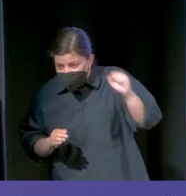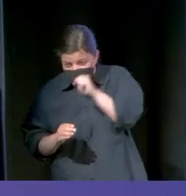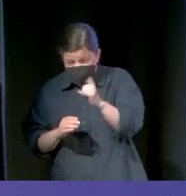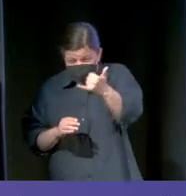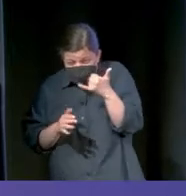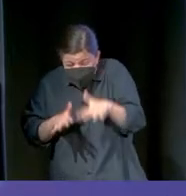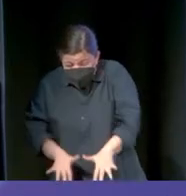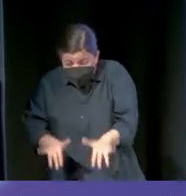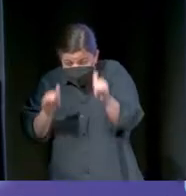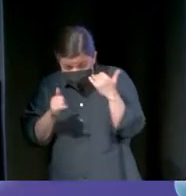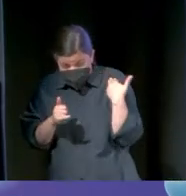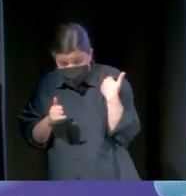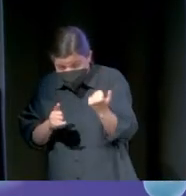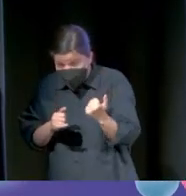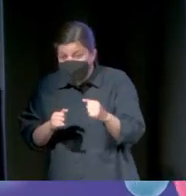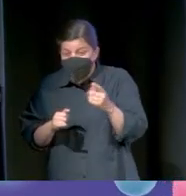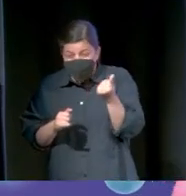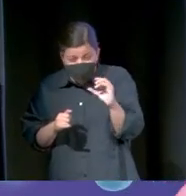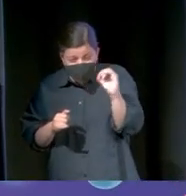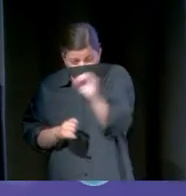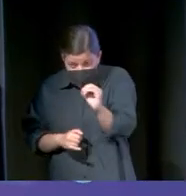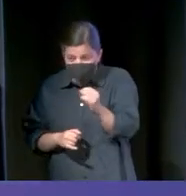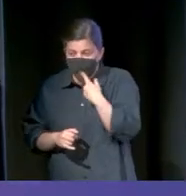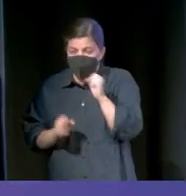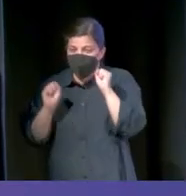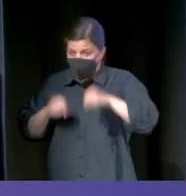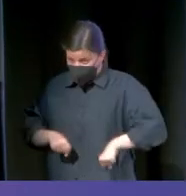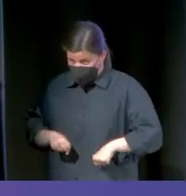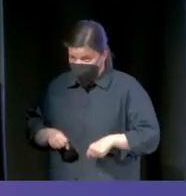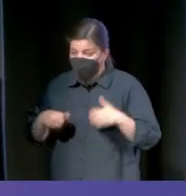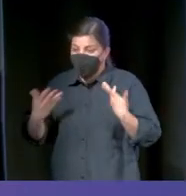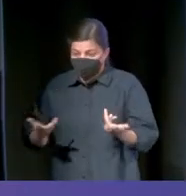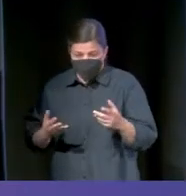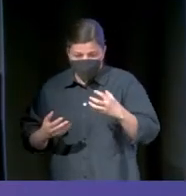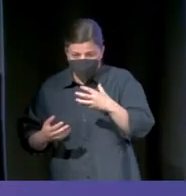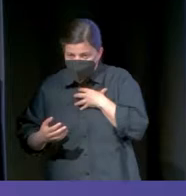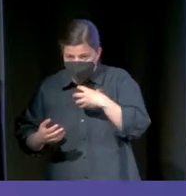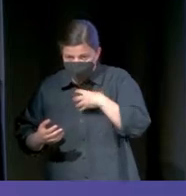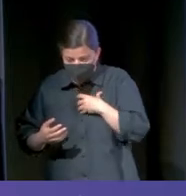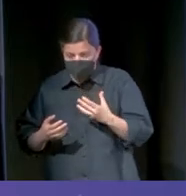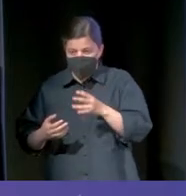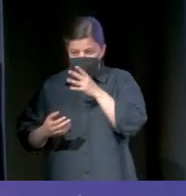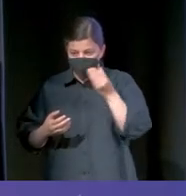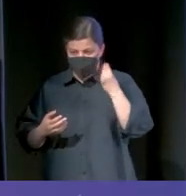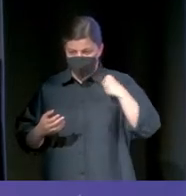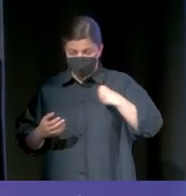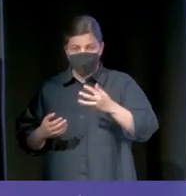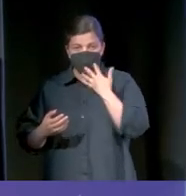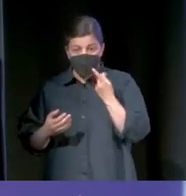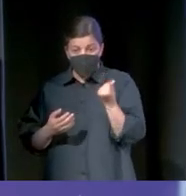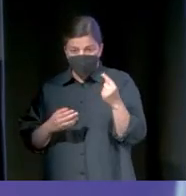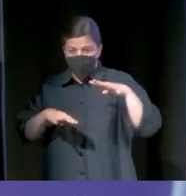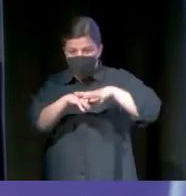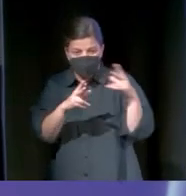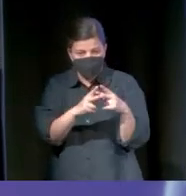perri no tienes ni un euro y dices pues vale y no había esta posibilidad que tenemos ahora que es pues sacar dinero de